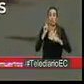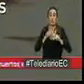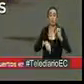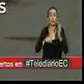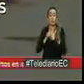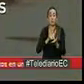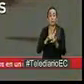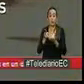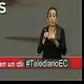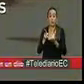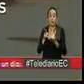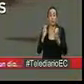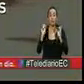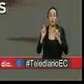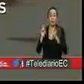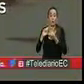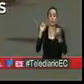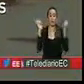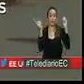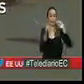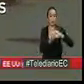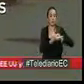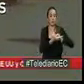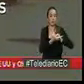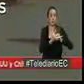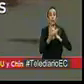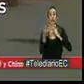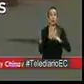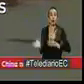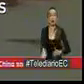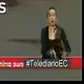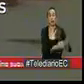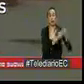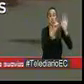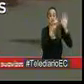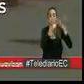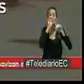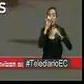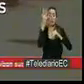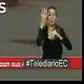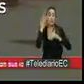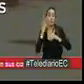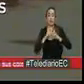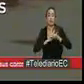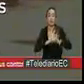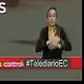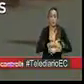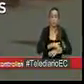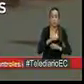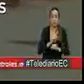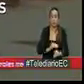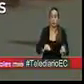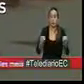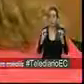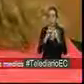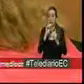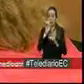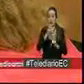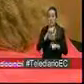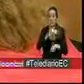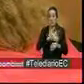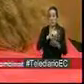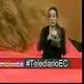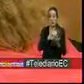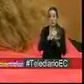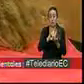pague hasta la fecha de vencimiento se transferirán a las cuentas vencidas a los 60 días posteriores a la fecha de vencimiento de la operación y